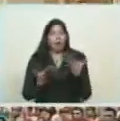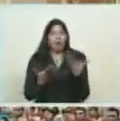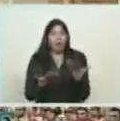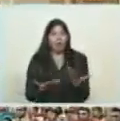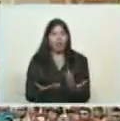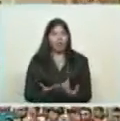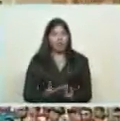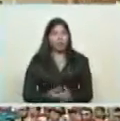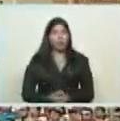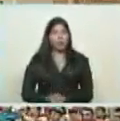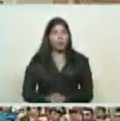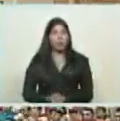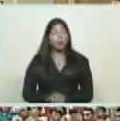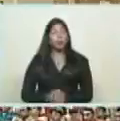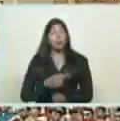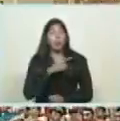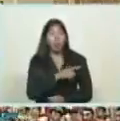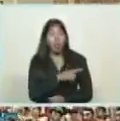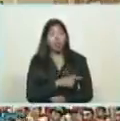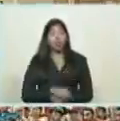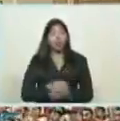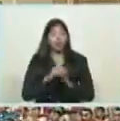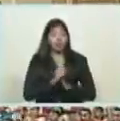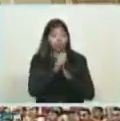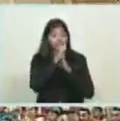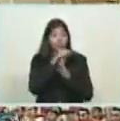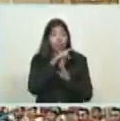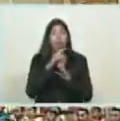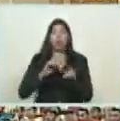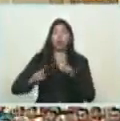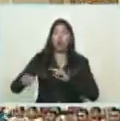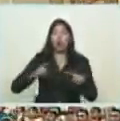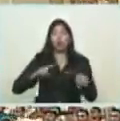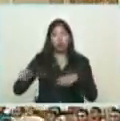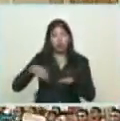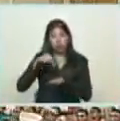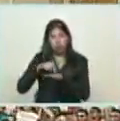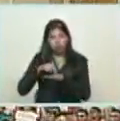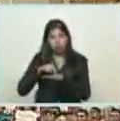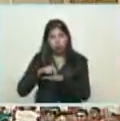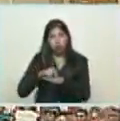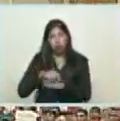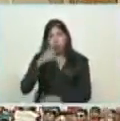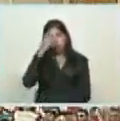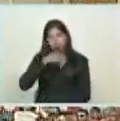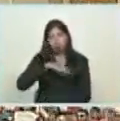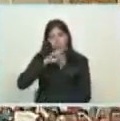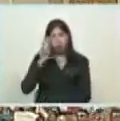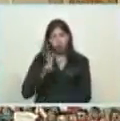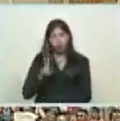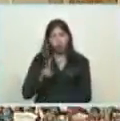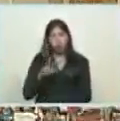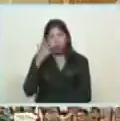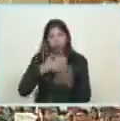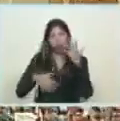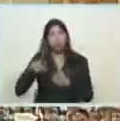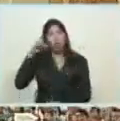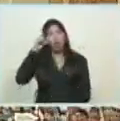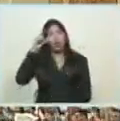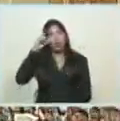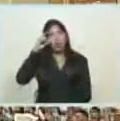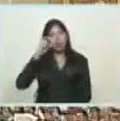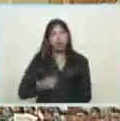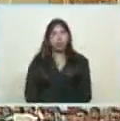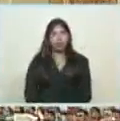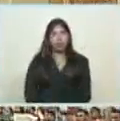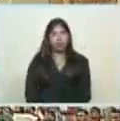del compañero Elías Jagua, jefe nacional del movimiento Somos Venezuela. Un saludo, Elías.